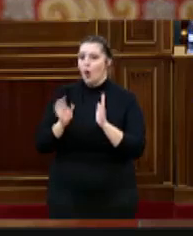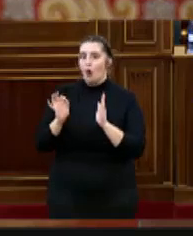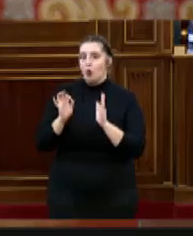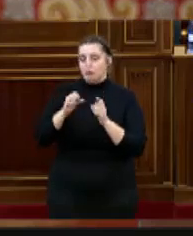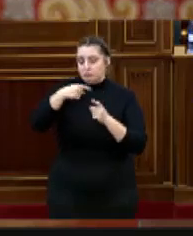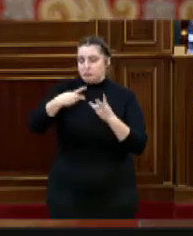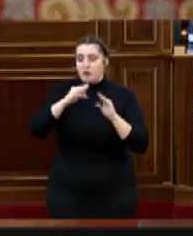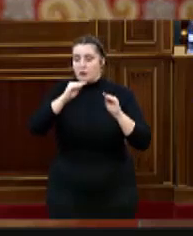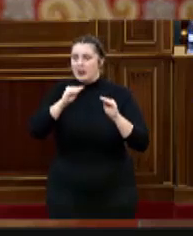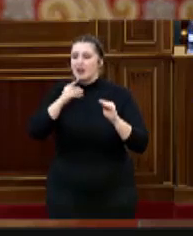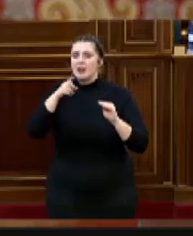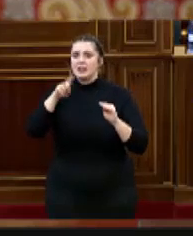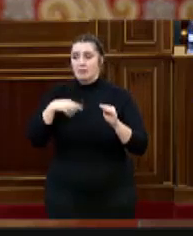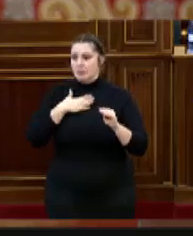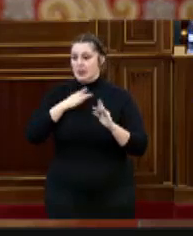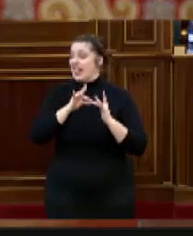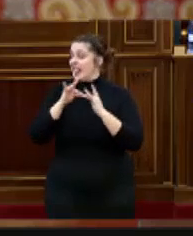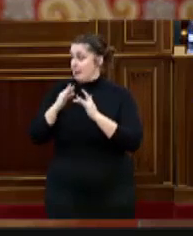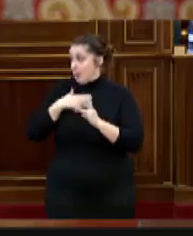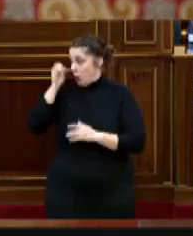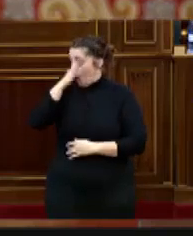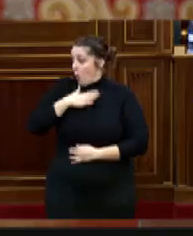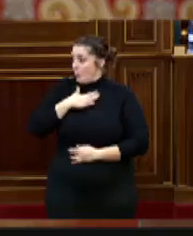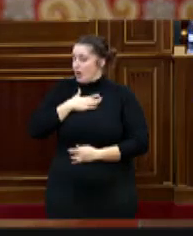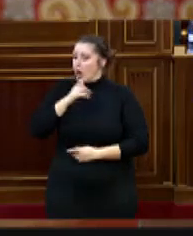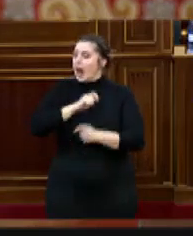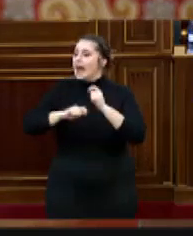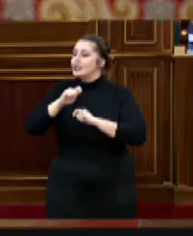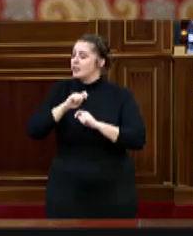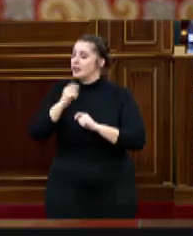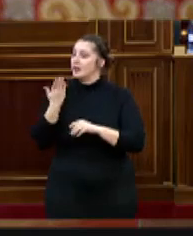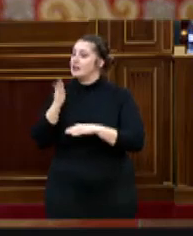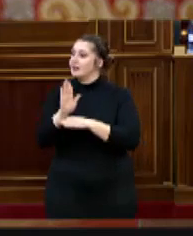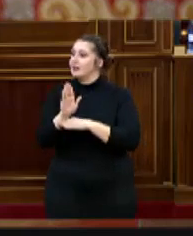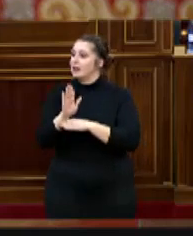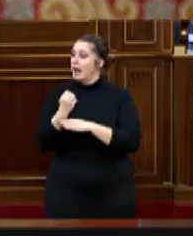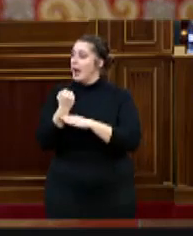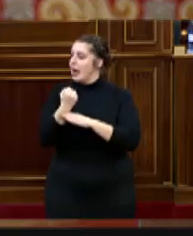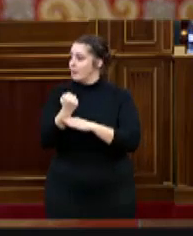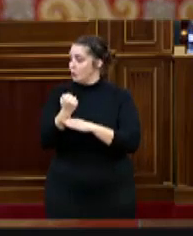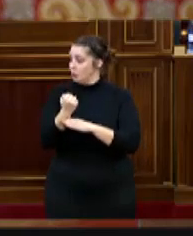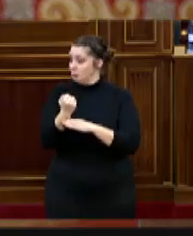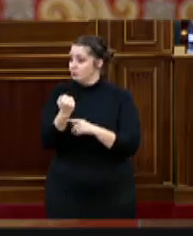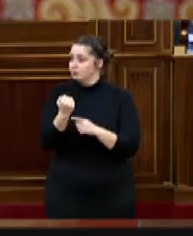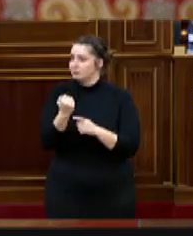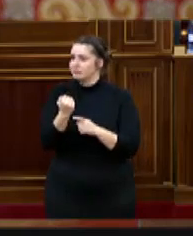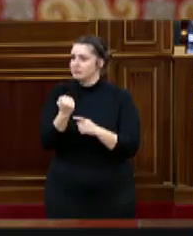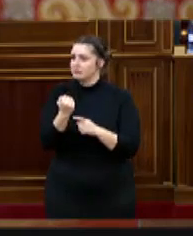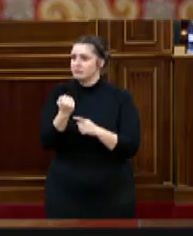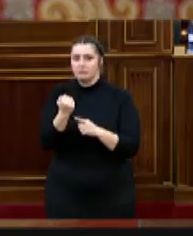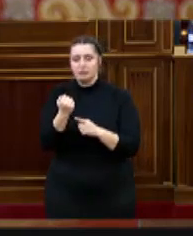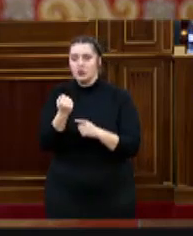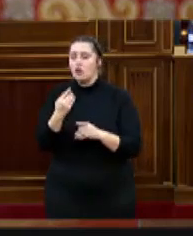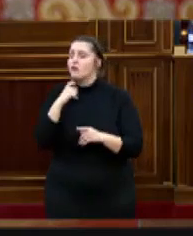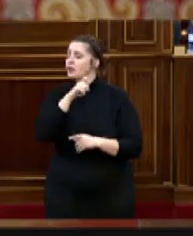también desde el punto de vista de las asociaciones que prestan apoyo o la misma fundación